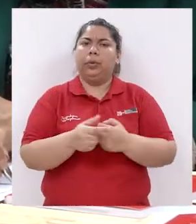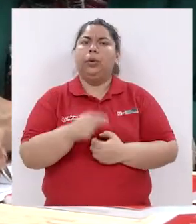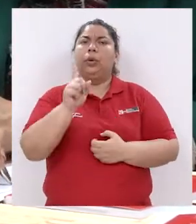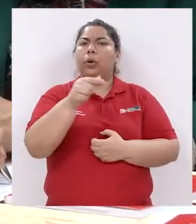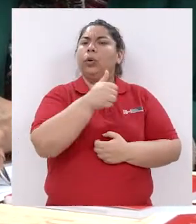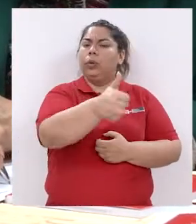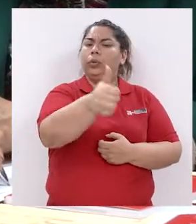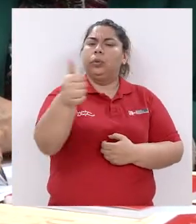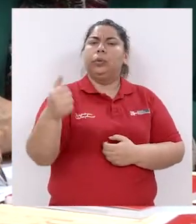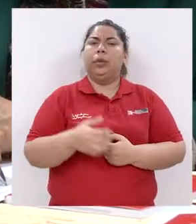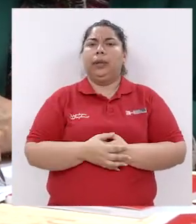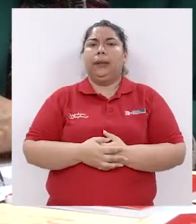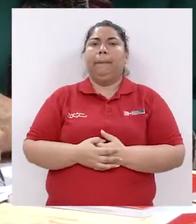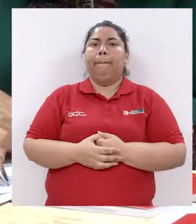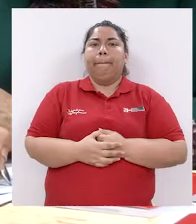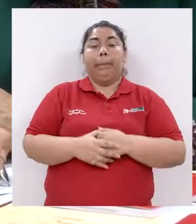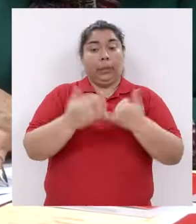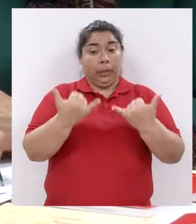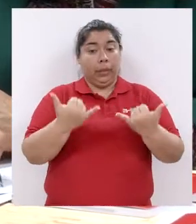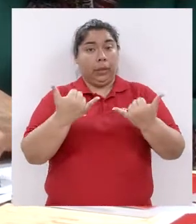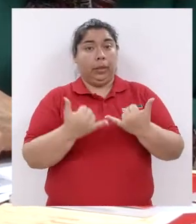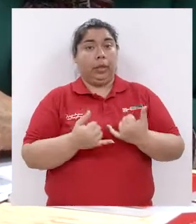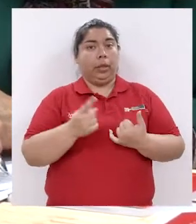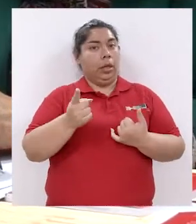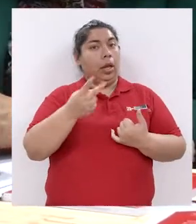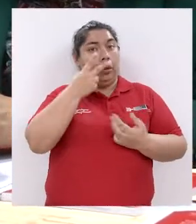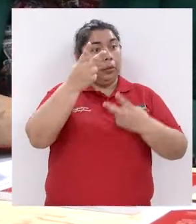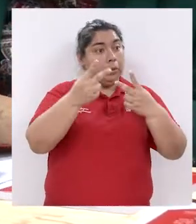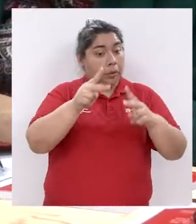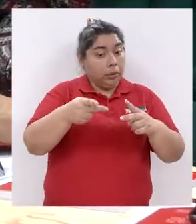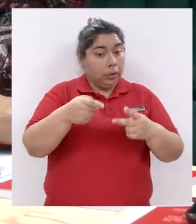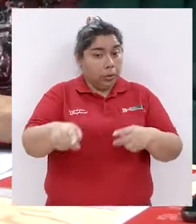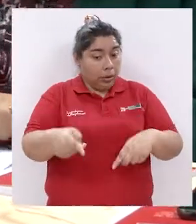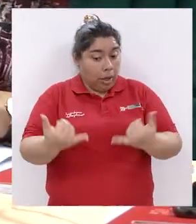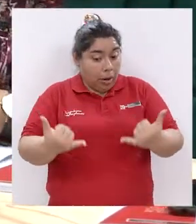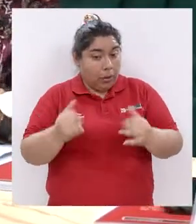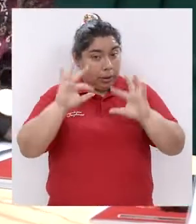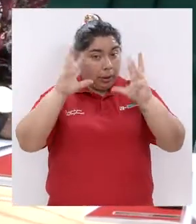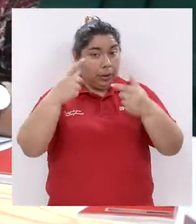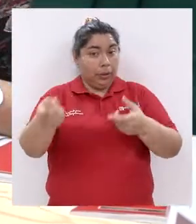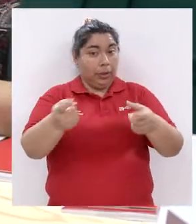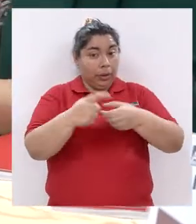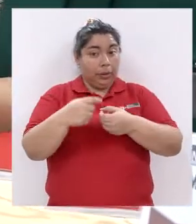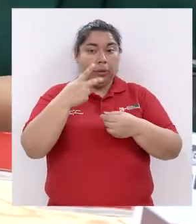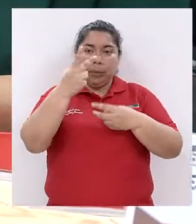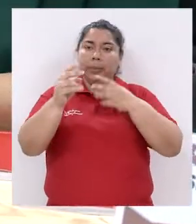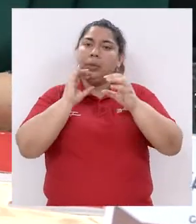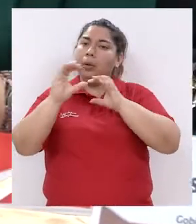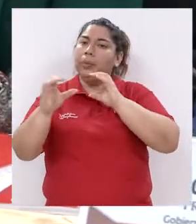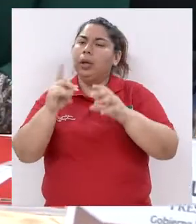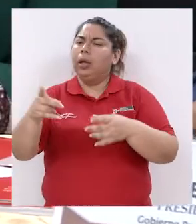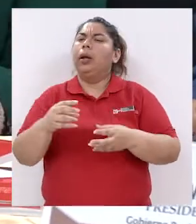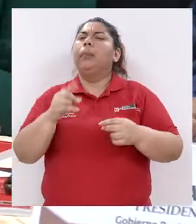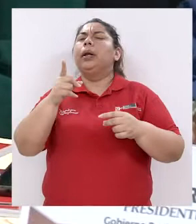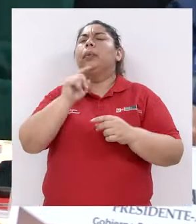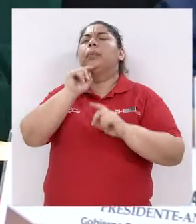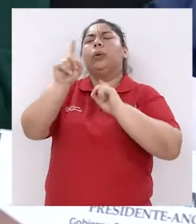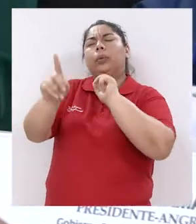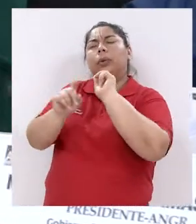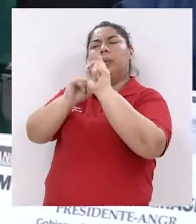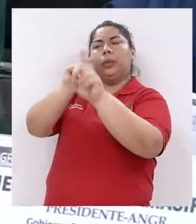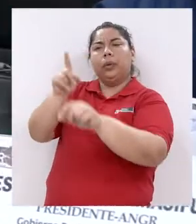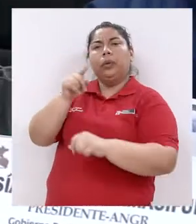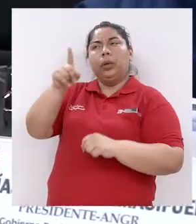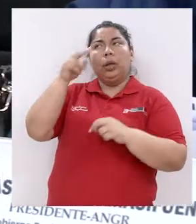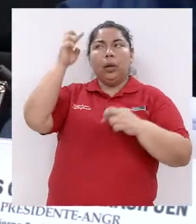con ustedes de este tipo, aprovechando la Asamblea Nacional de Gobiernos Regionales, este tipo de espacios para hacer las consultas